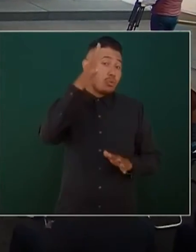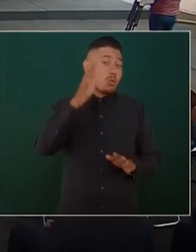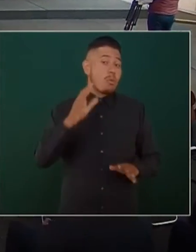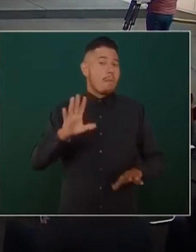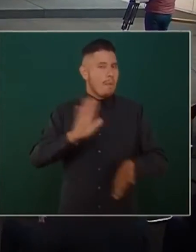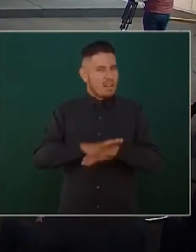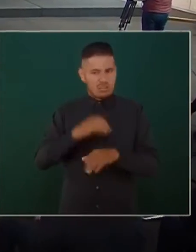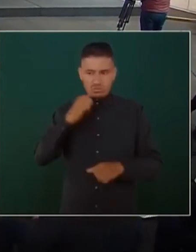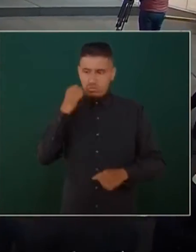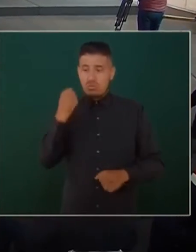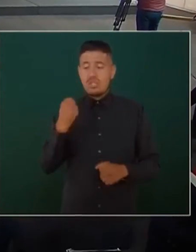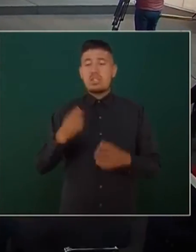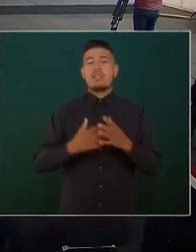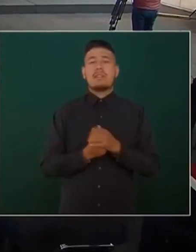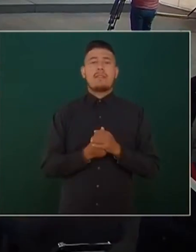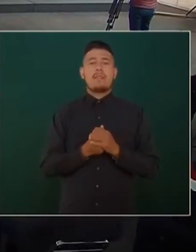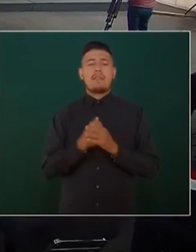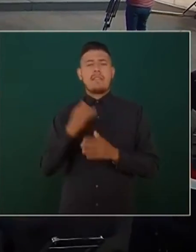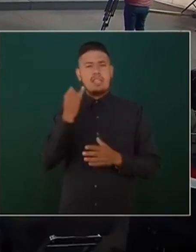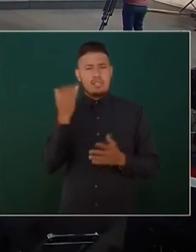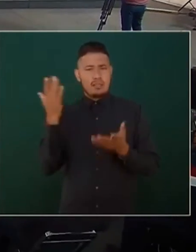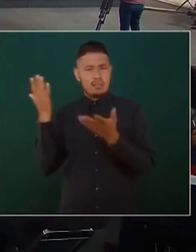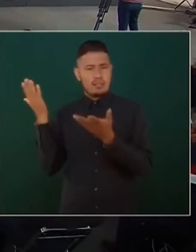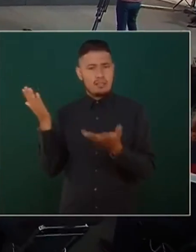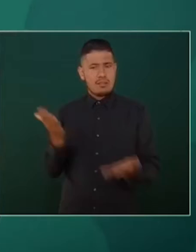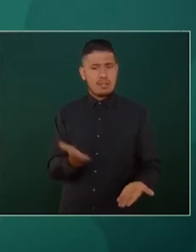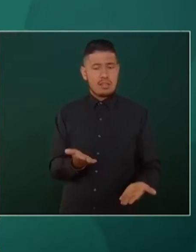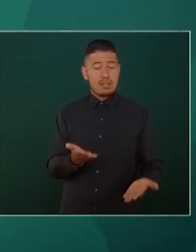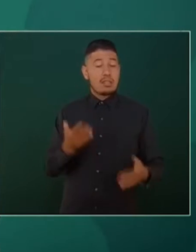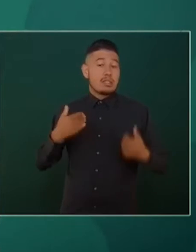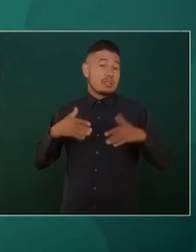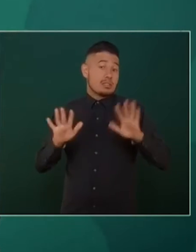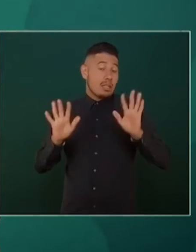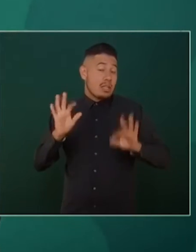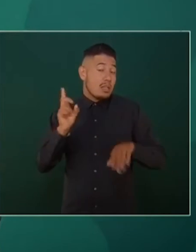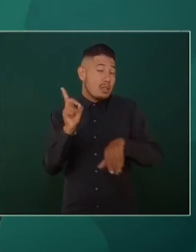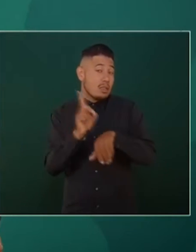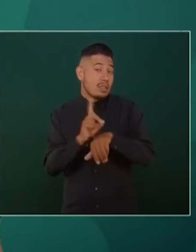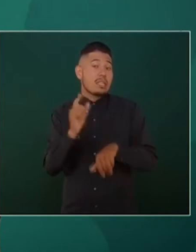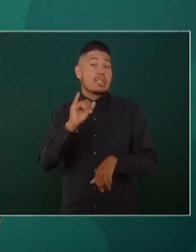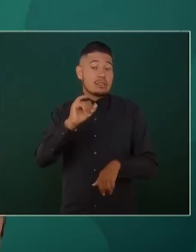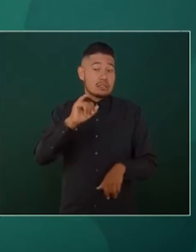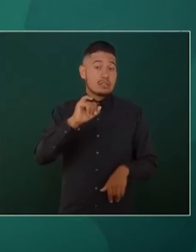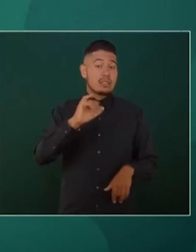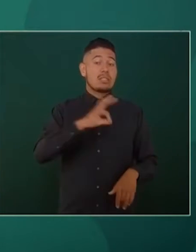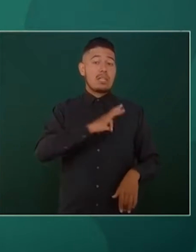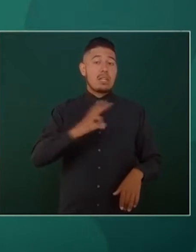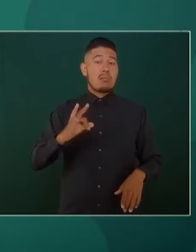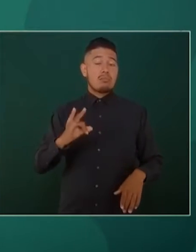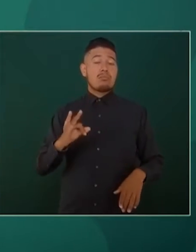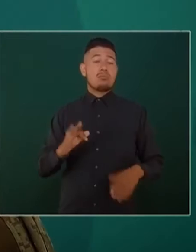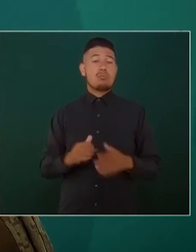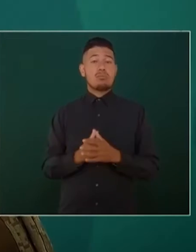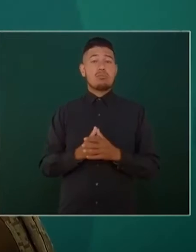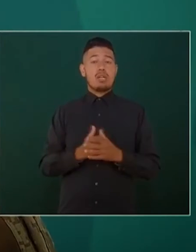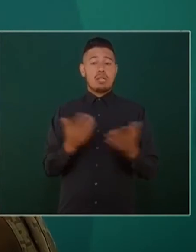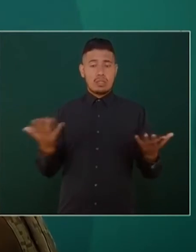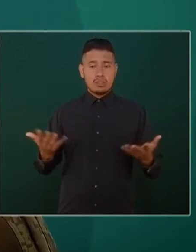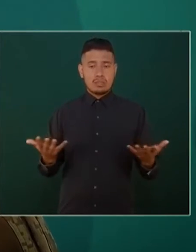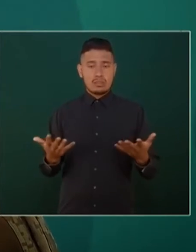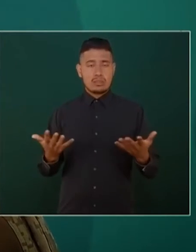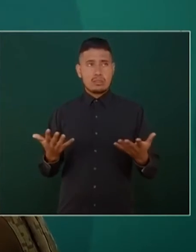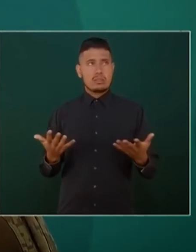aún más y llegue quizá el día en que sí tengamos que realizar